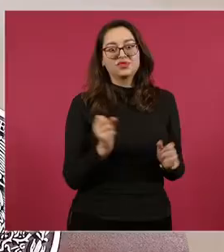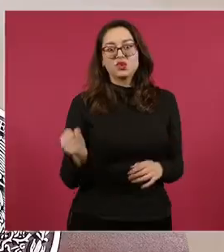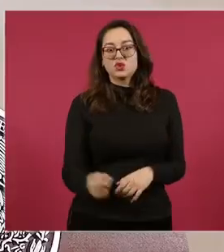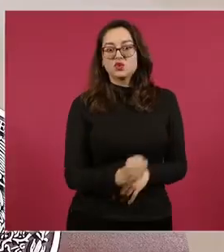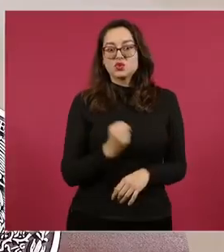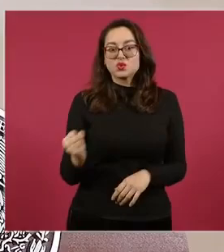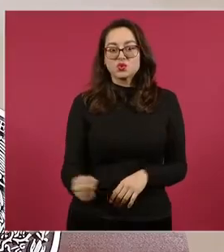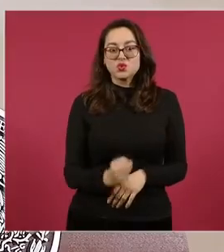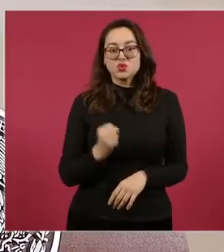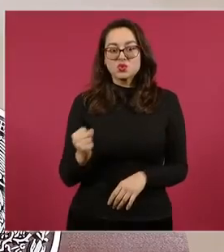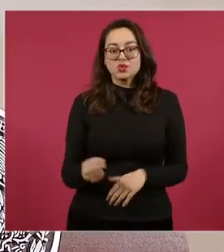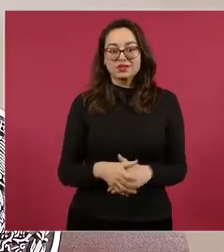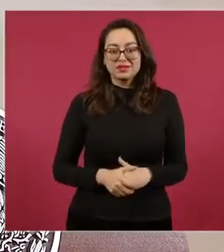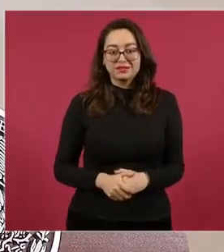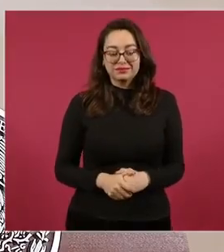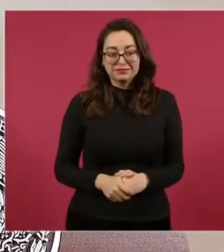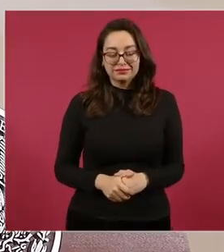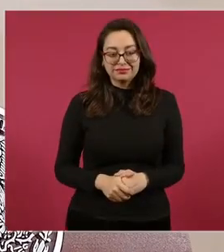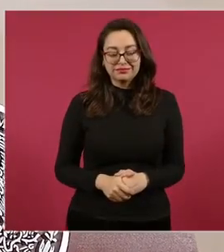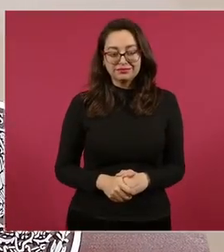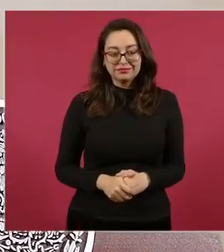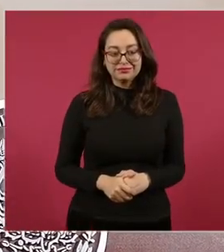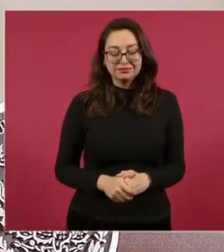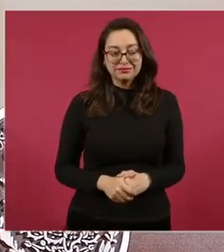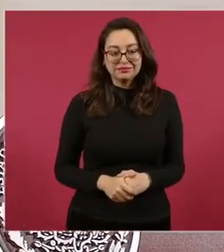¿sí?, ha estado